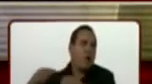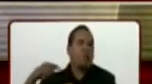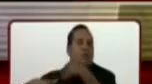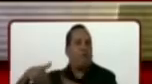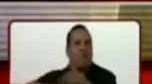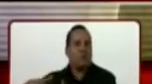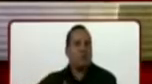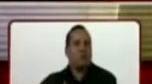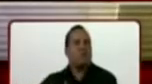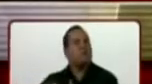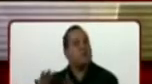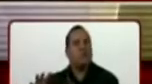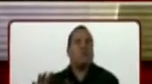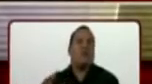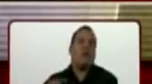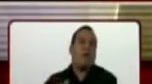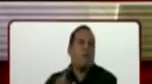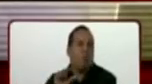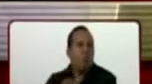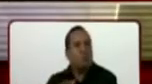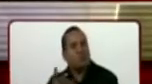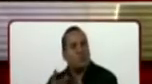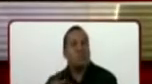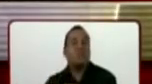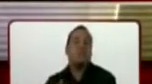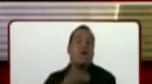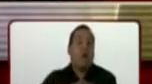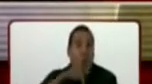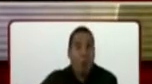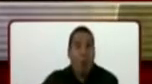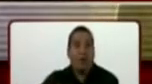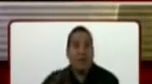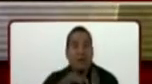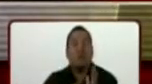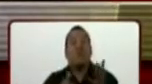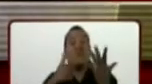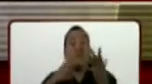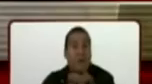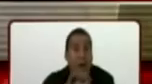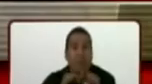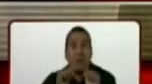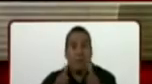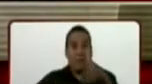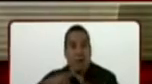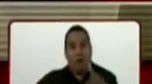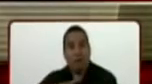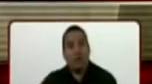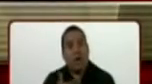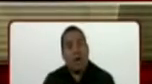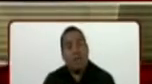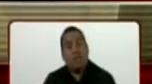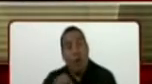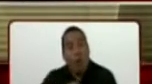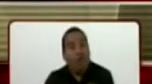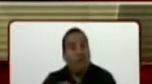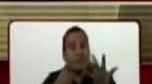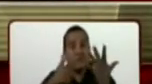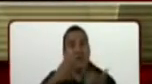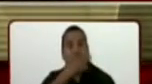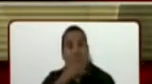gran afluencia de votantes. Lo que insistimos es que todavía tenemos votación hasta las 6 de la tarde y se